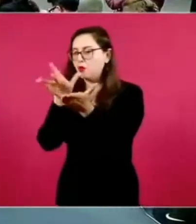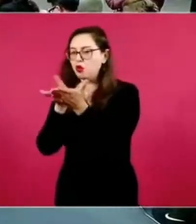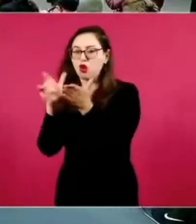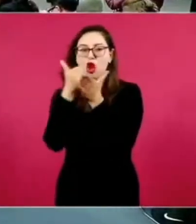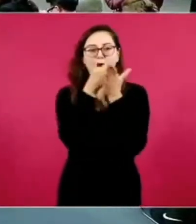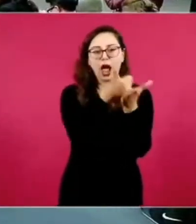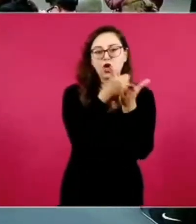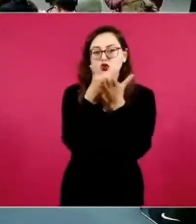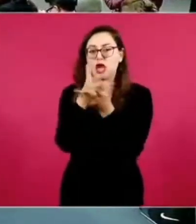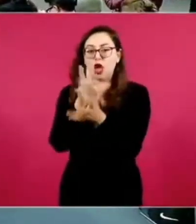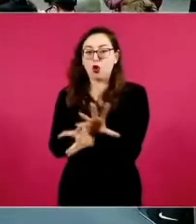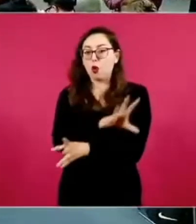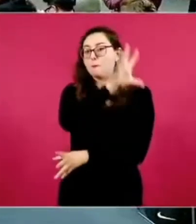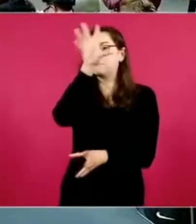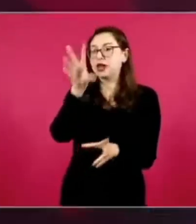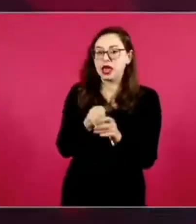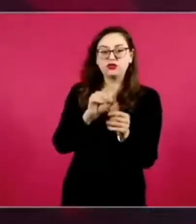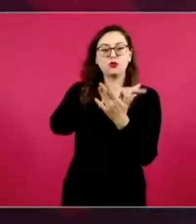atención integral